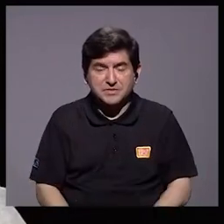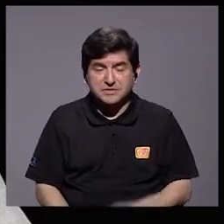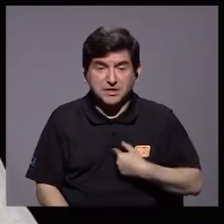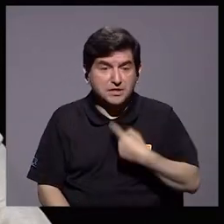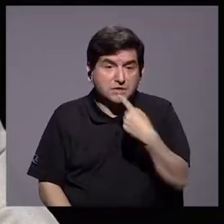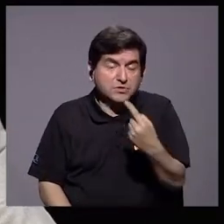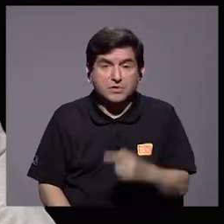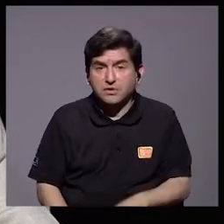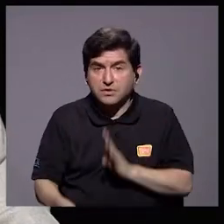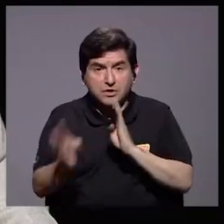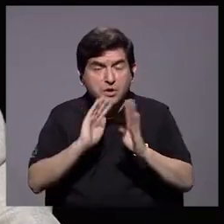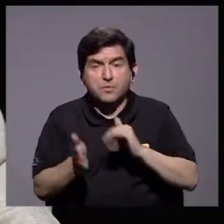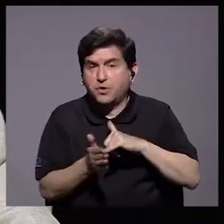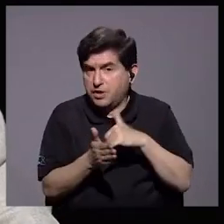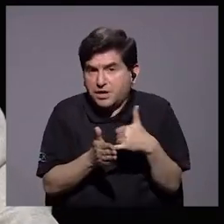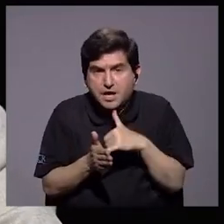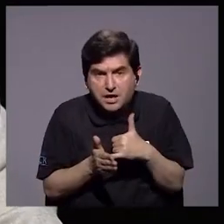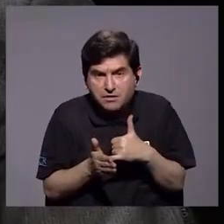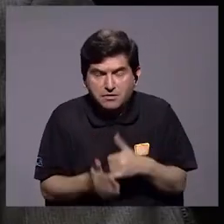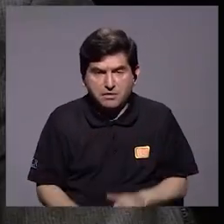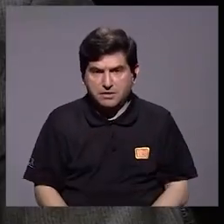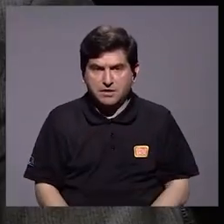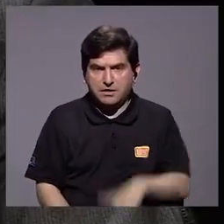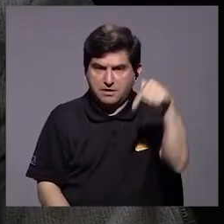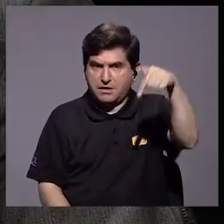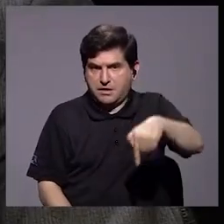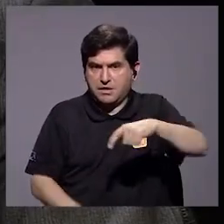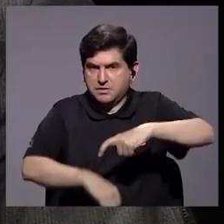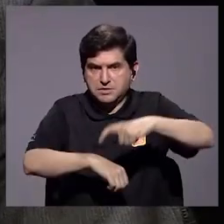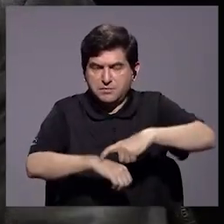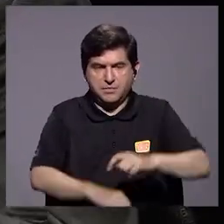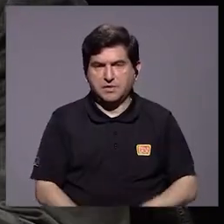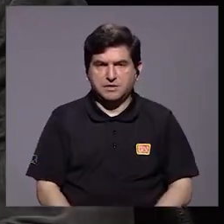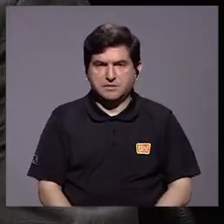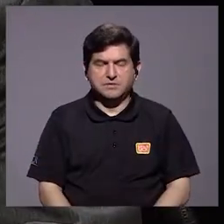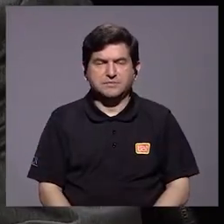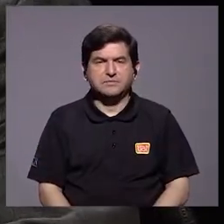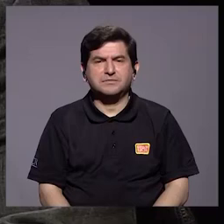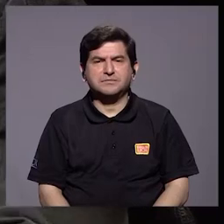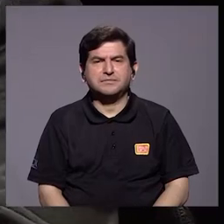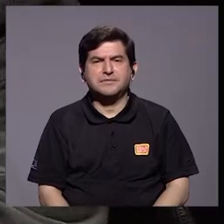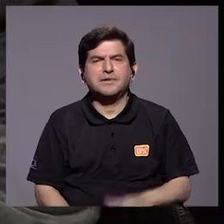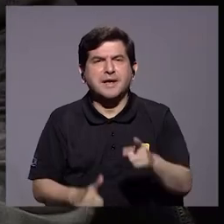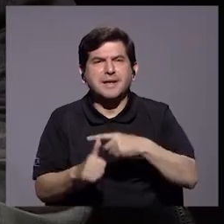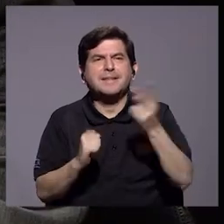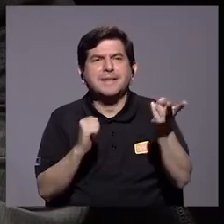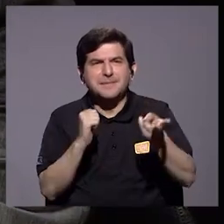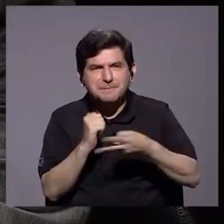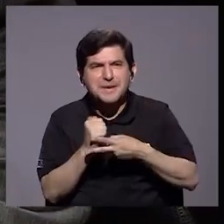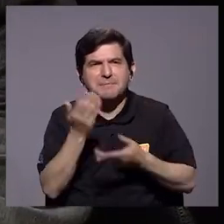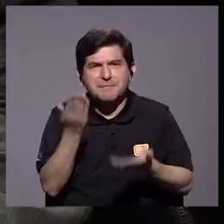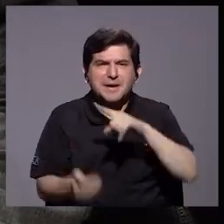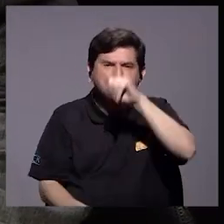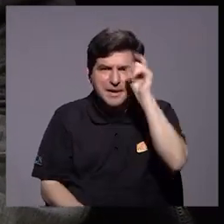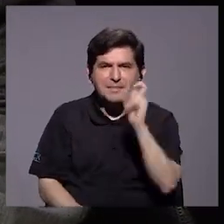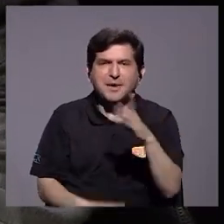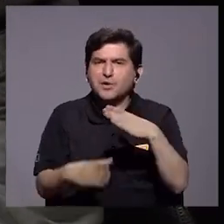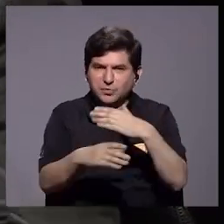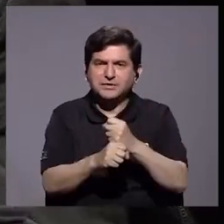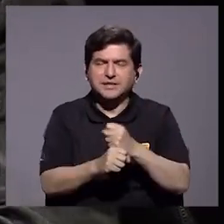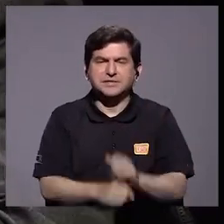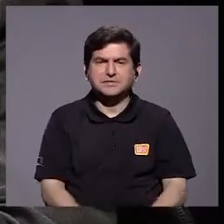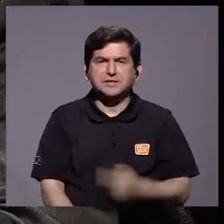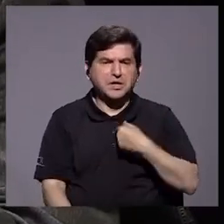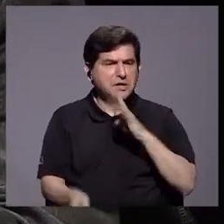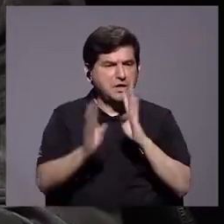es algo muy delicado y para mí era la primera vez que me lo preguntan yo lo hablo